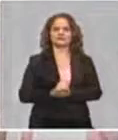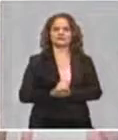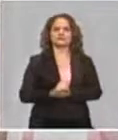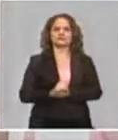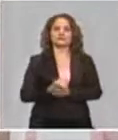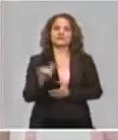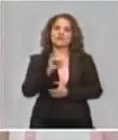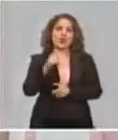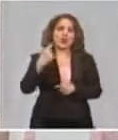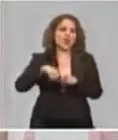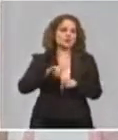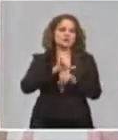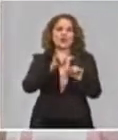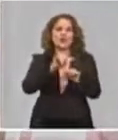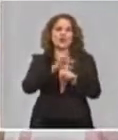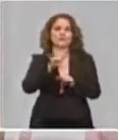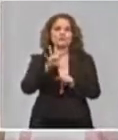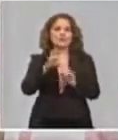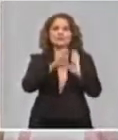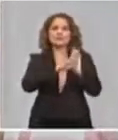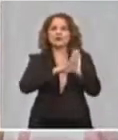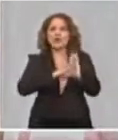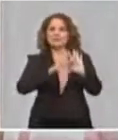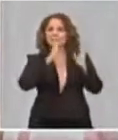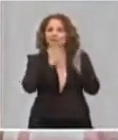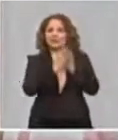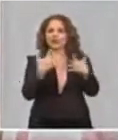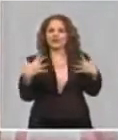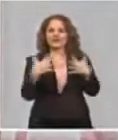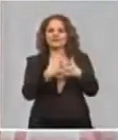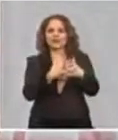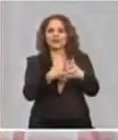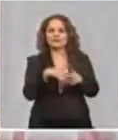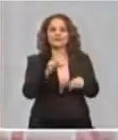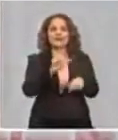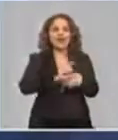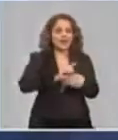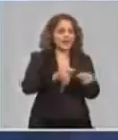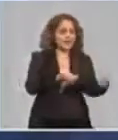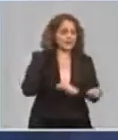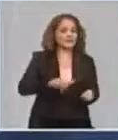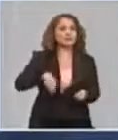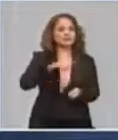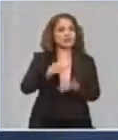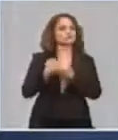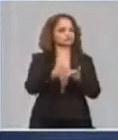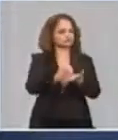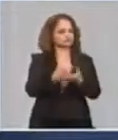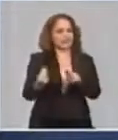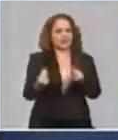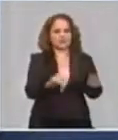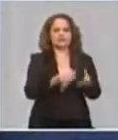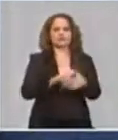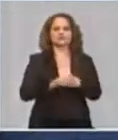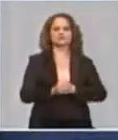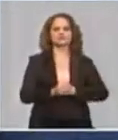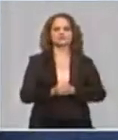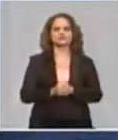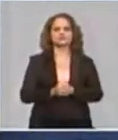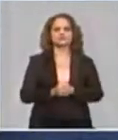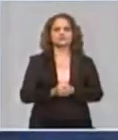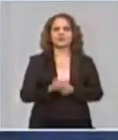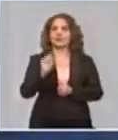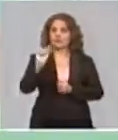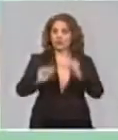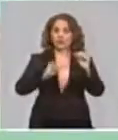Minagri, que es muy fundamental en este momento en que estamos atravesando en el país, así se nos exige. La reanimación de la producción de cemento y el